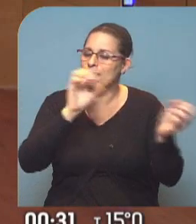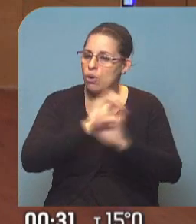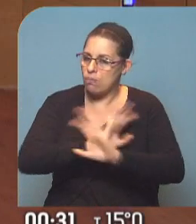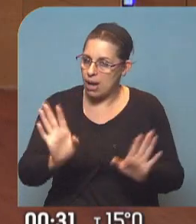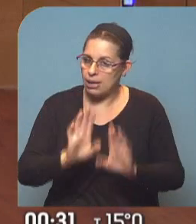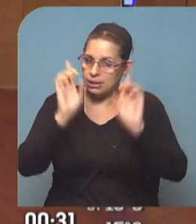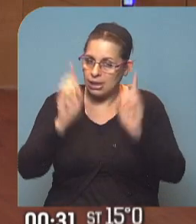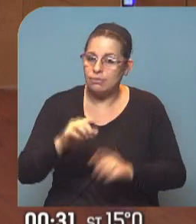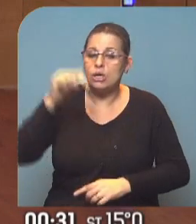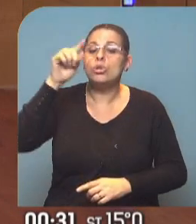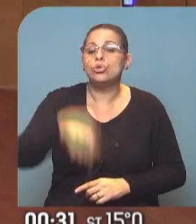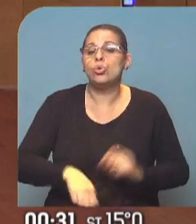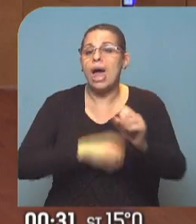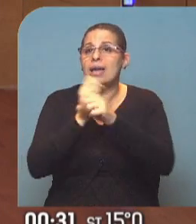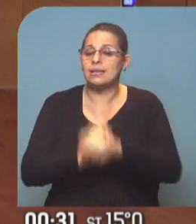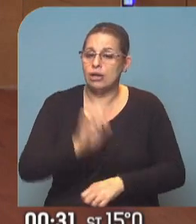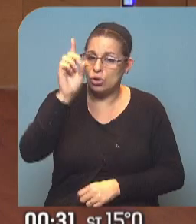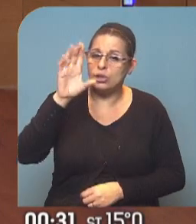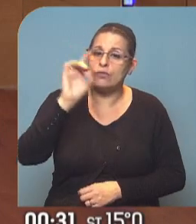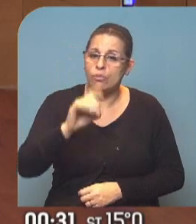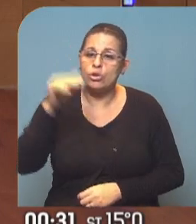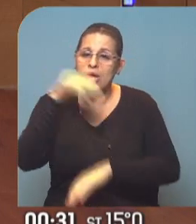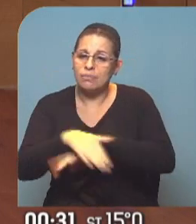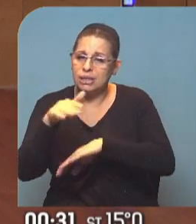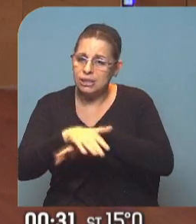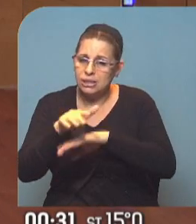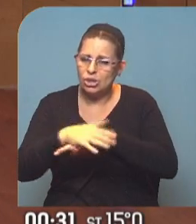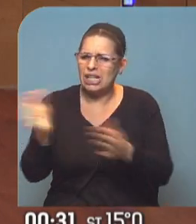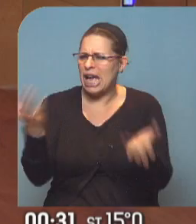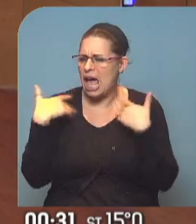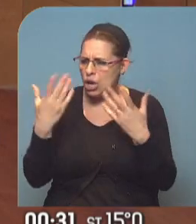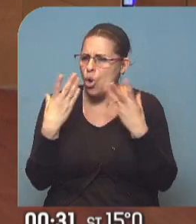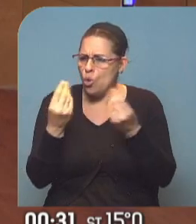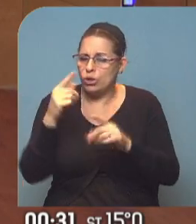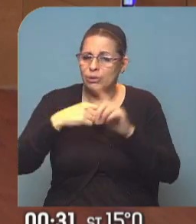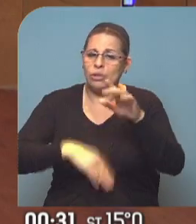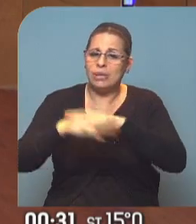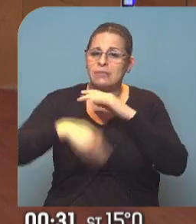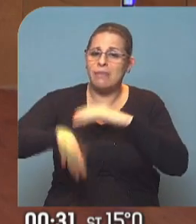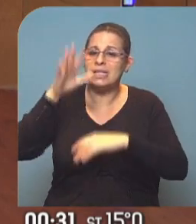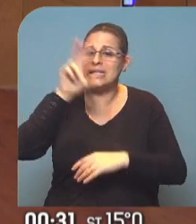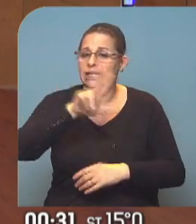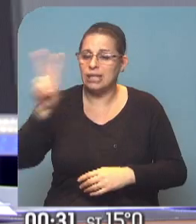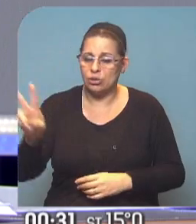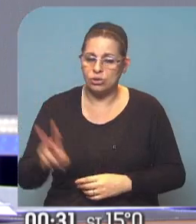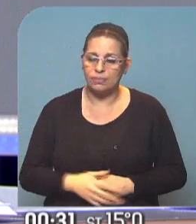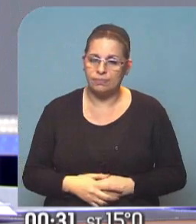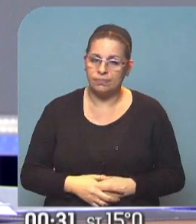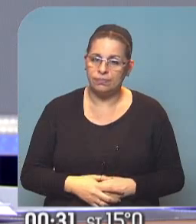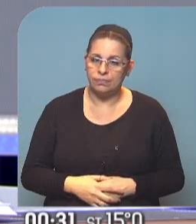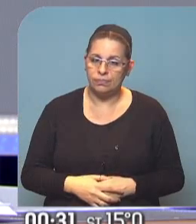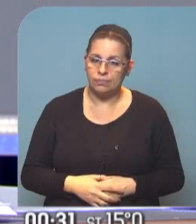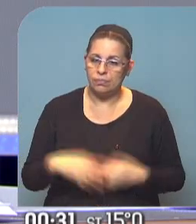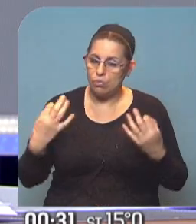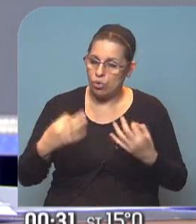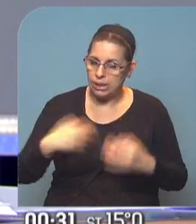allí también de sur a norte, solo quedará Formosa y Misiones con tiempo muy caluroso y húmedo, máximas que van a superar los 32 grados. No, muy